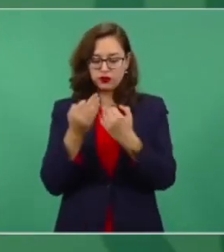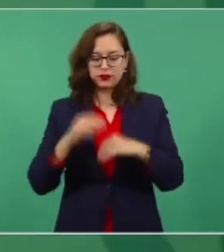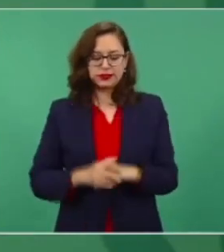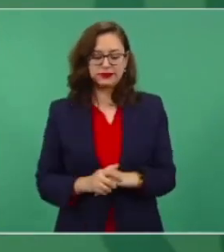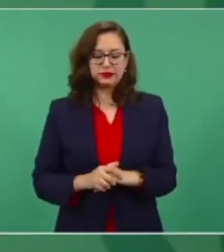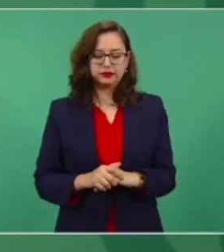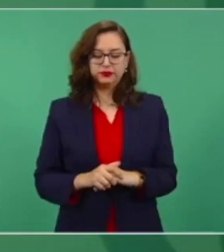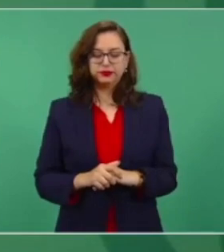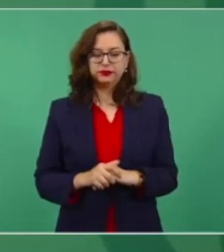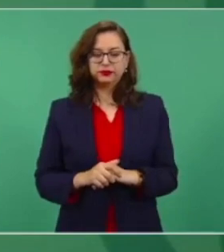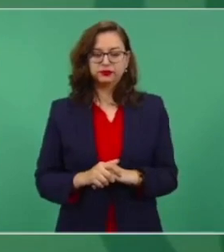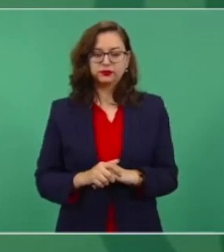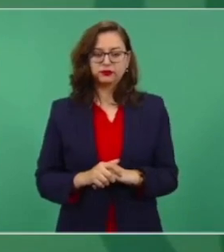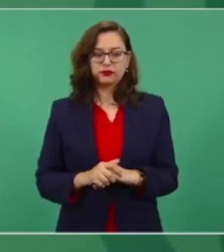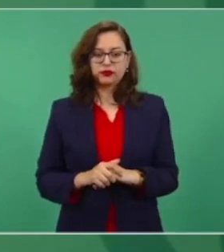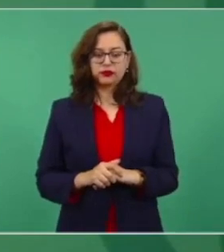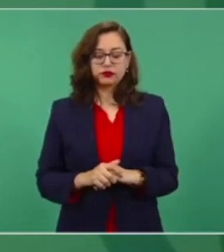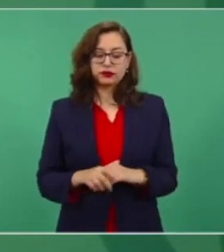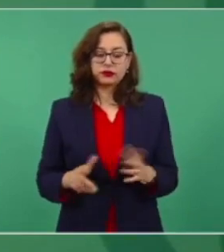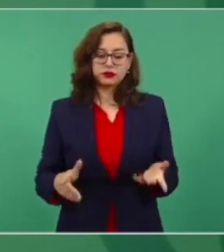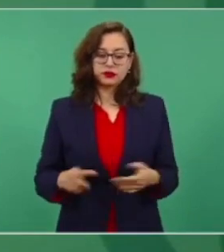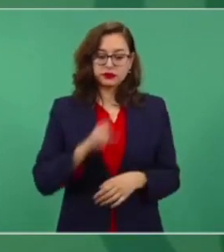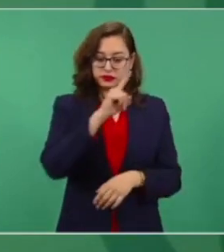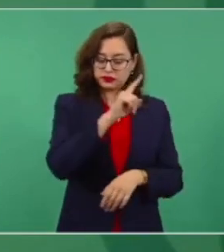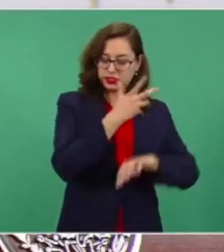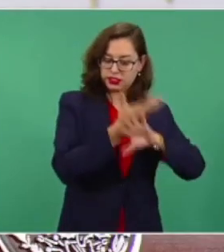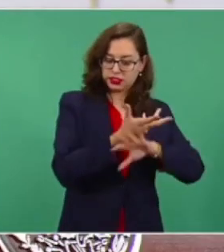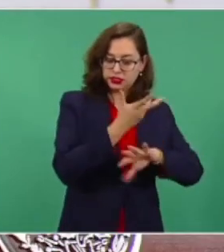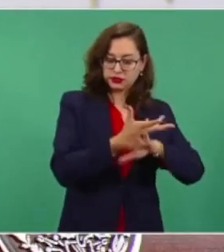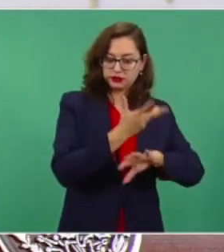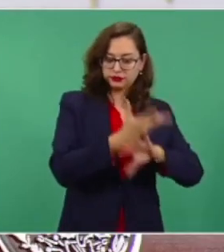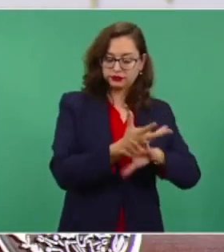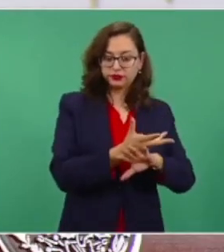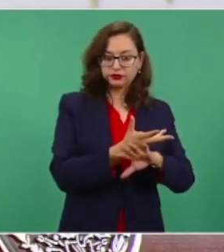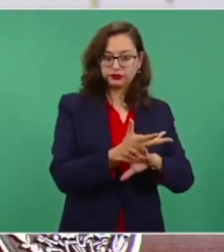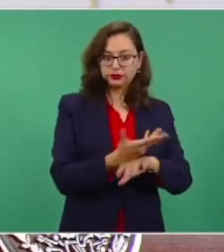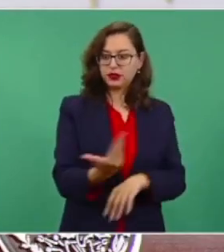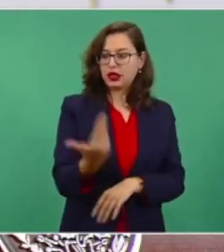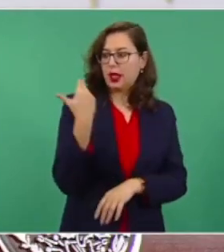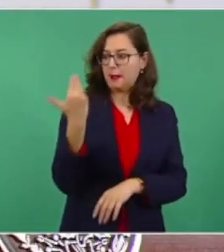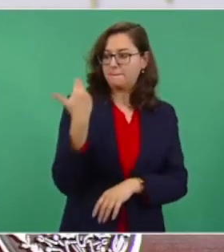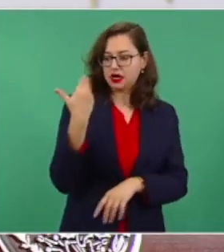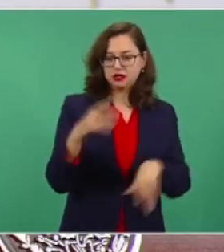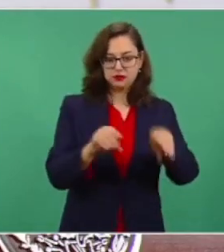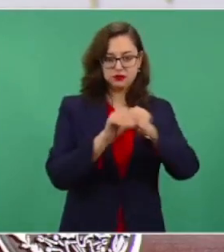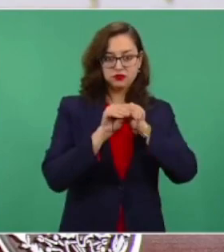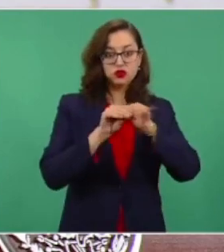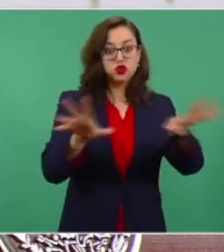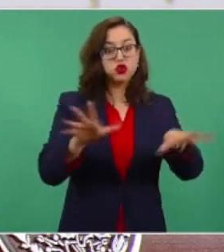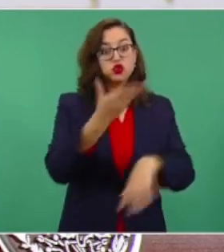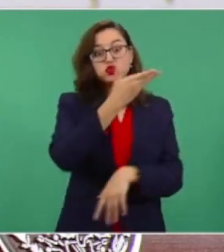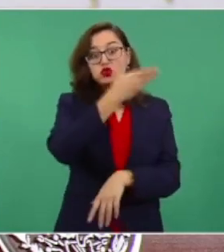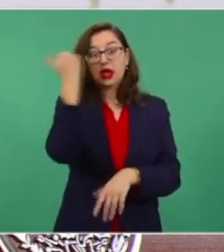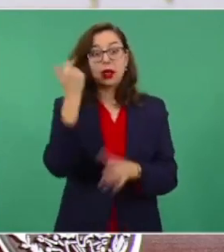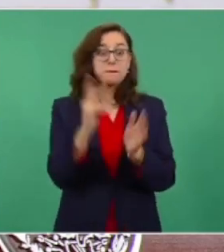Unidos acaban de dar a conocer, no sé si los medios lo